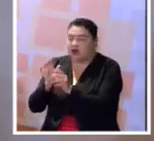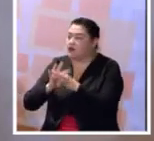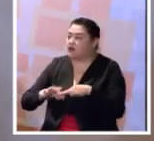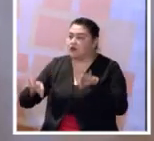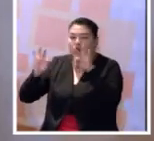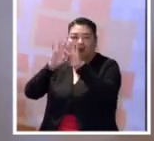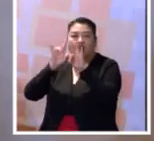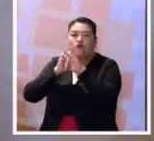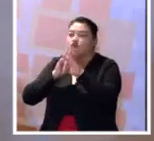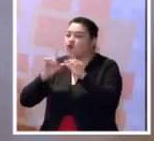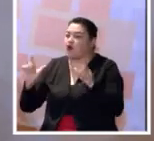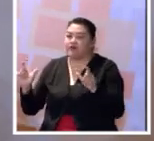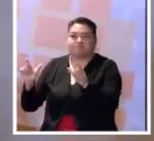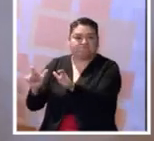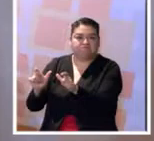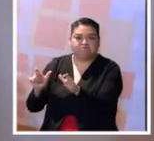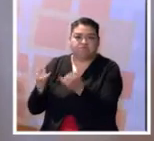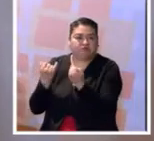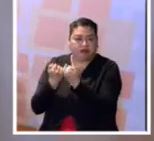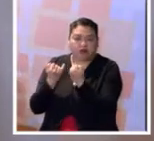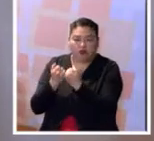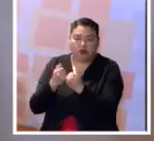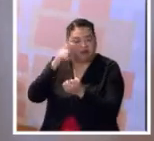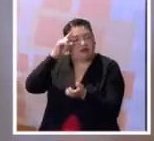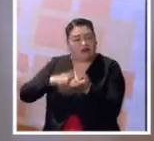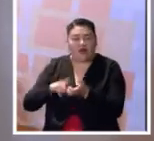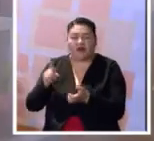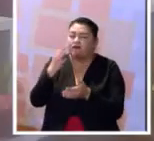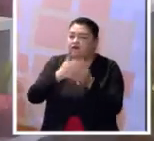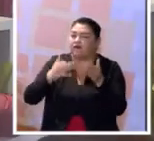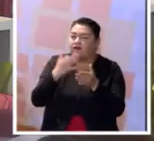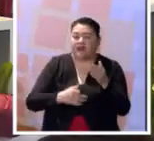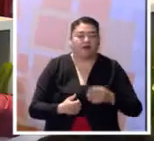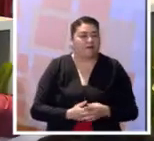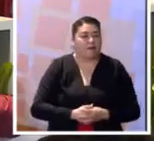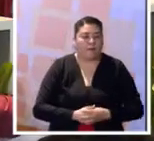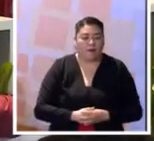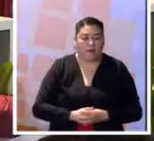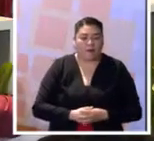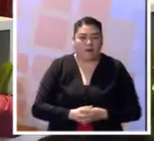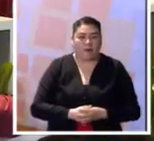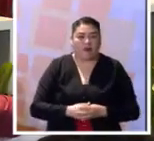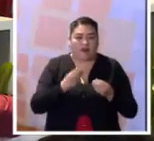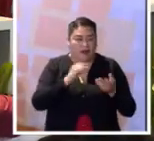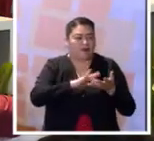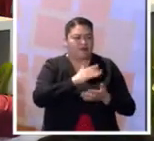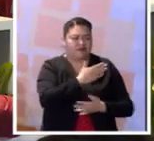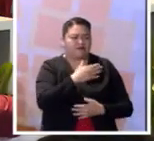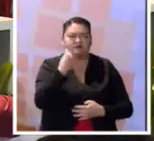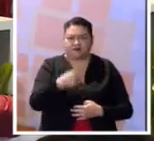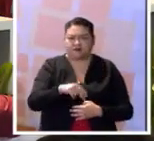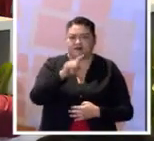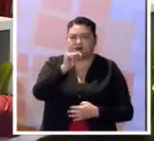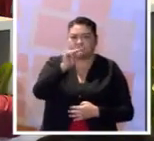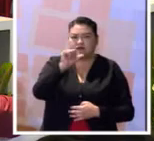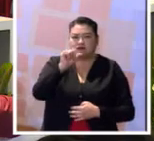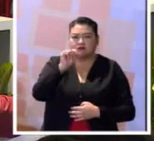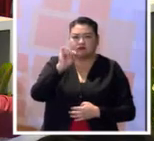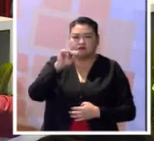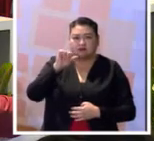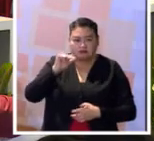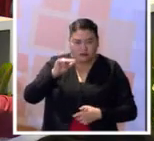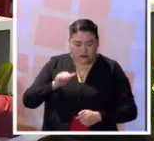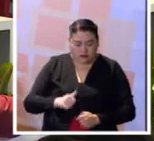de protección. Por ahí van otros de los temas. Muchas gracias, Tatiana. Y es que creo